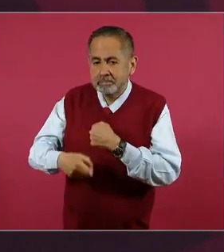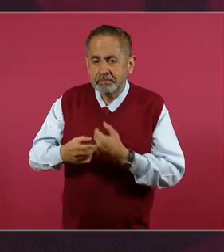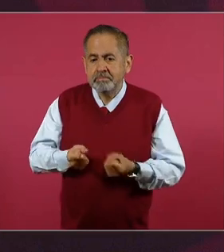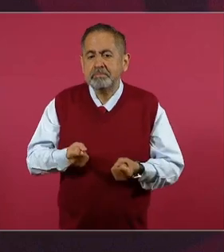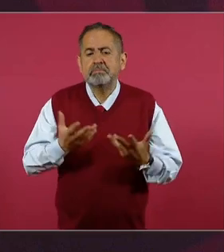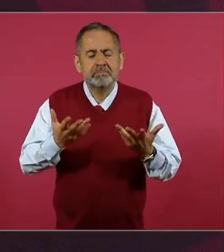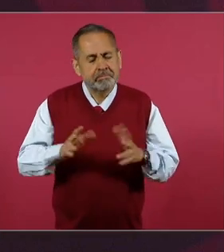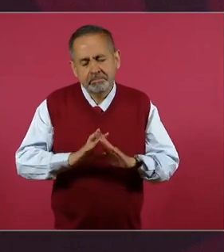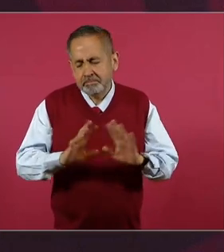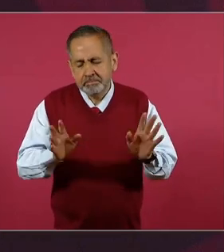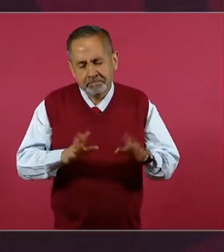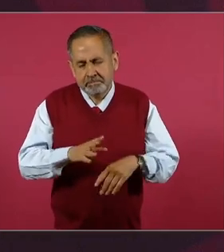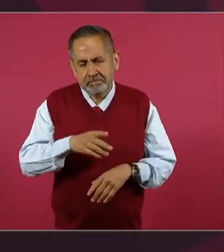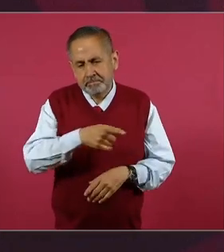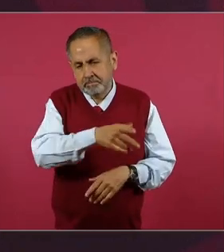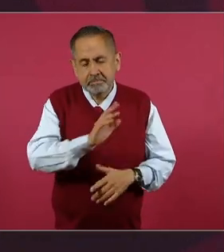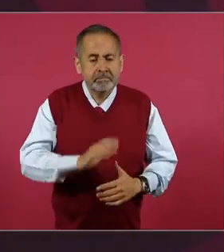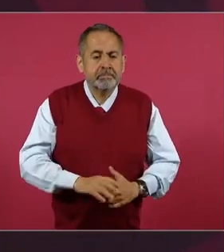al